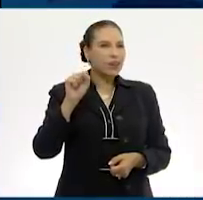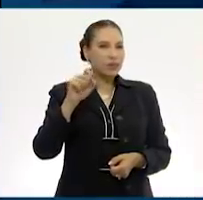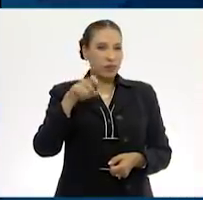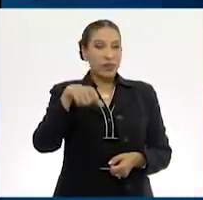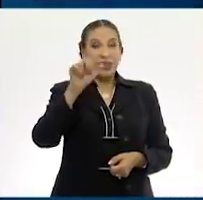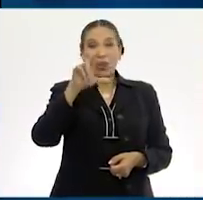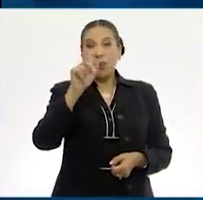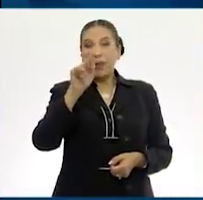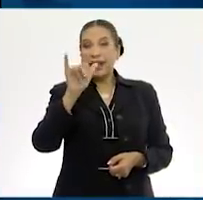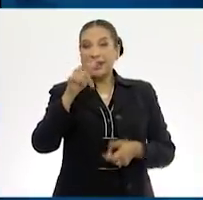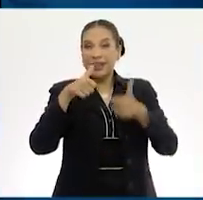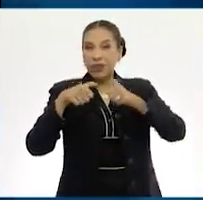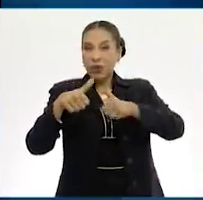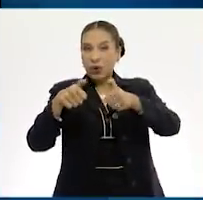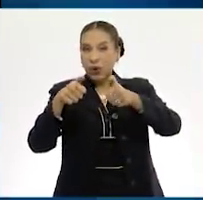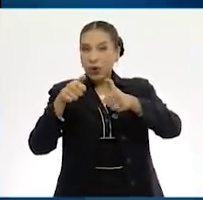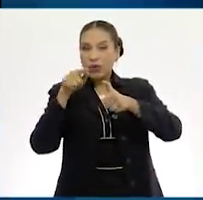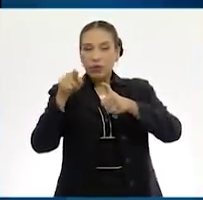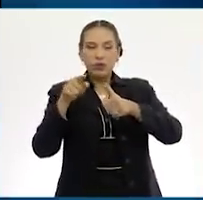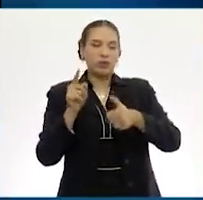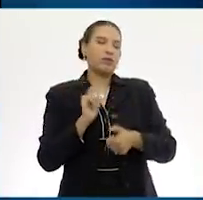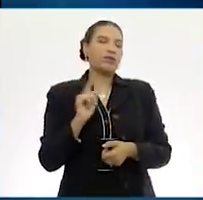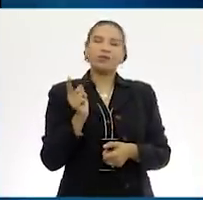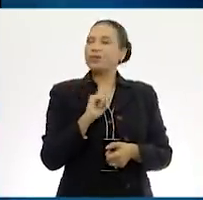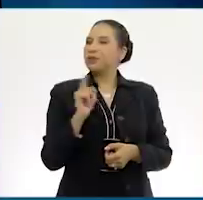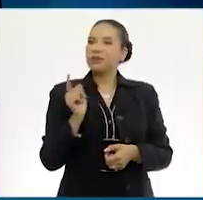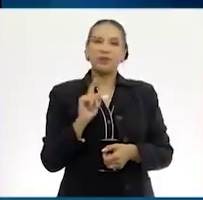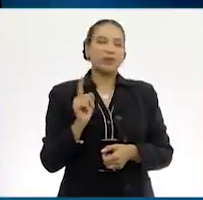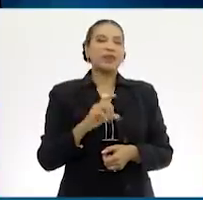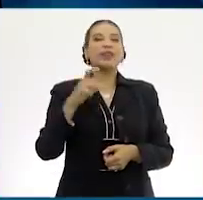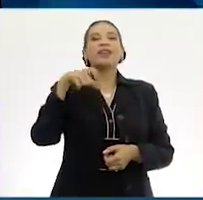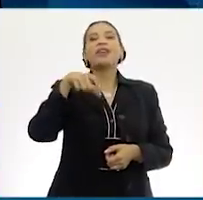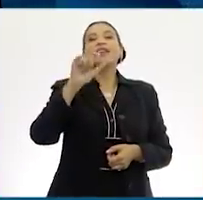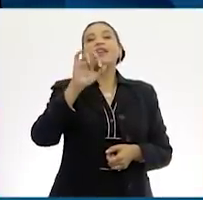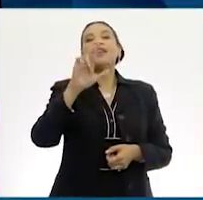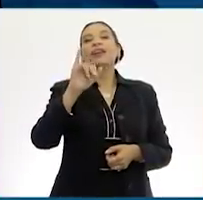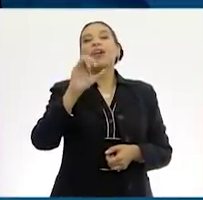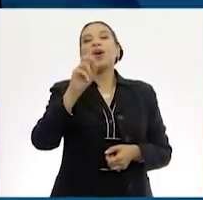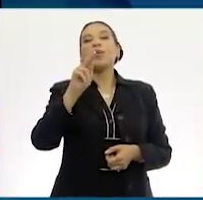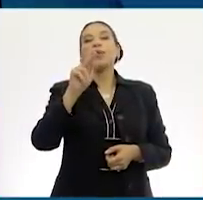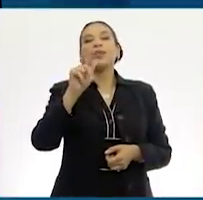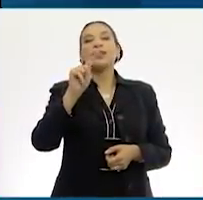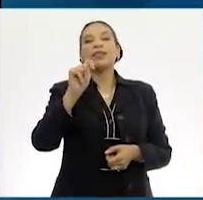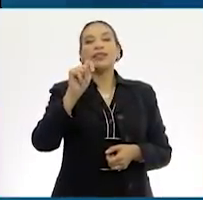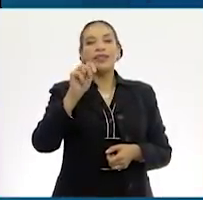¿Quiroprácticos, profesor? ¿Quiropedistas? No, quirópteros.